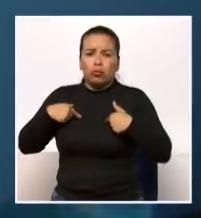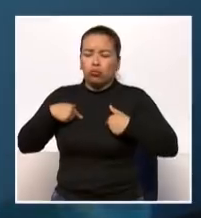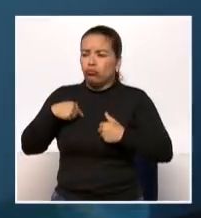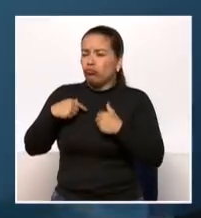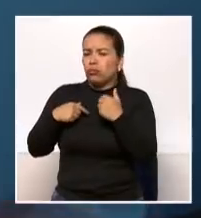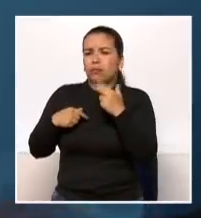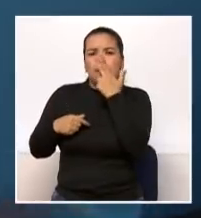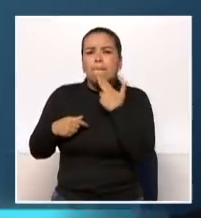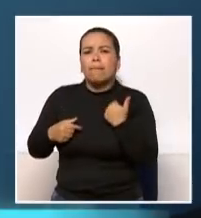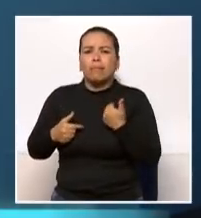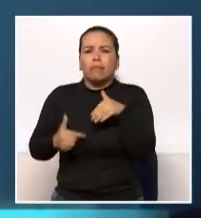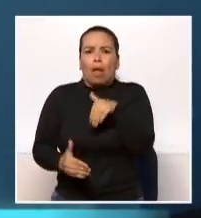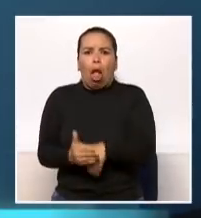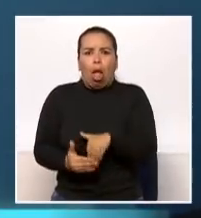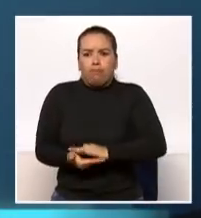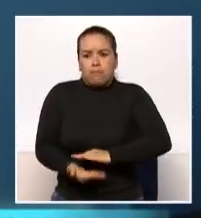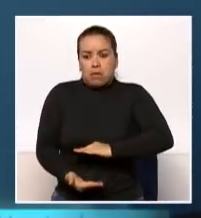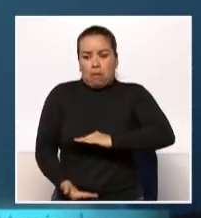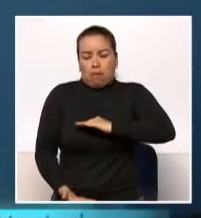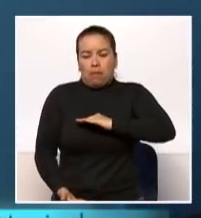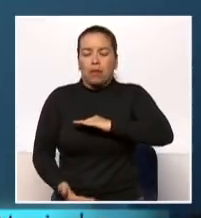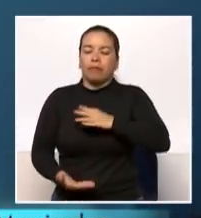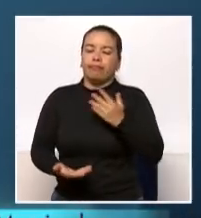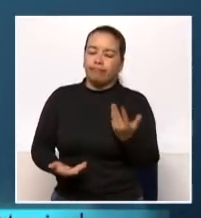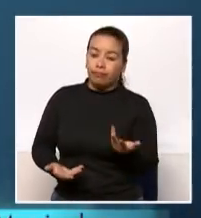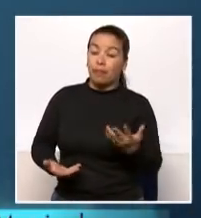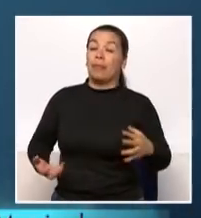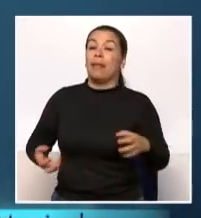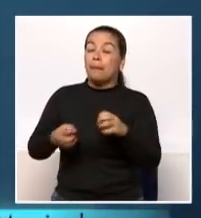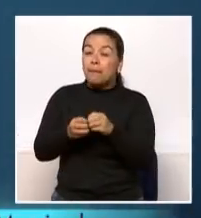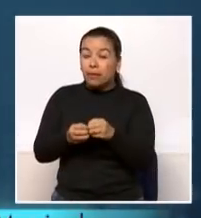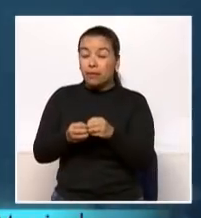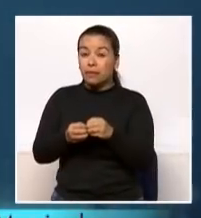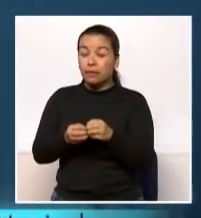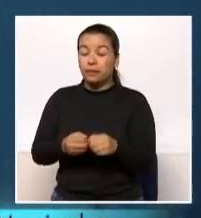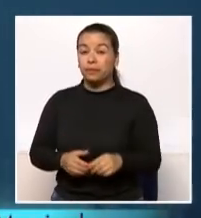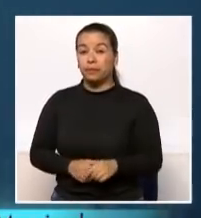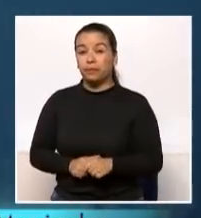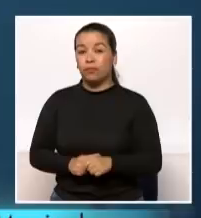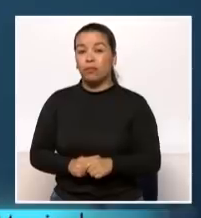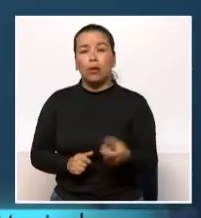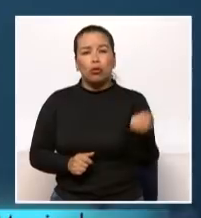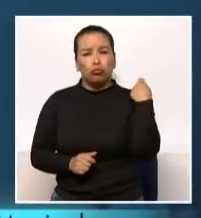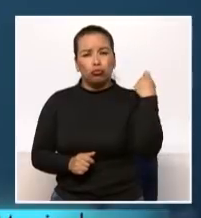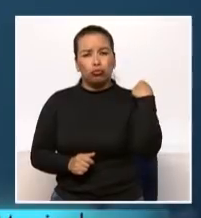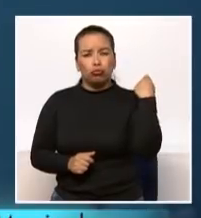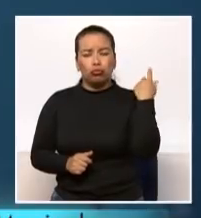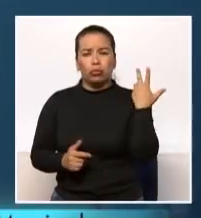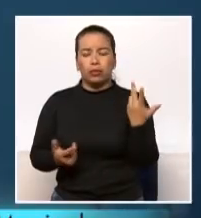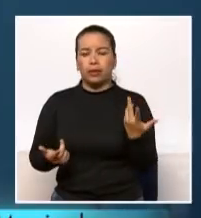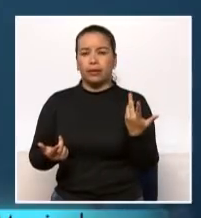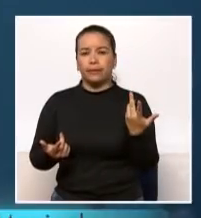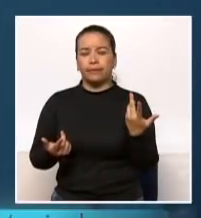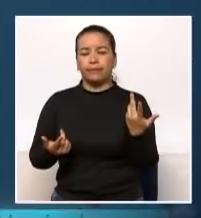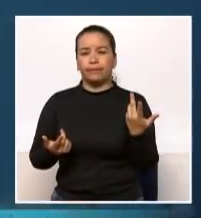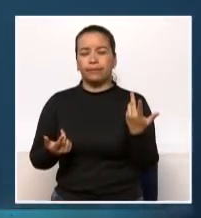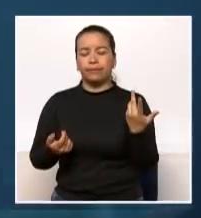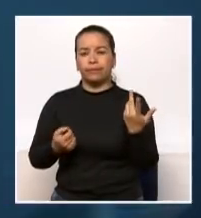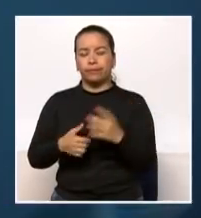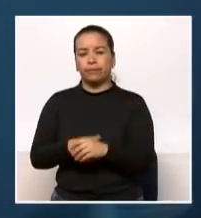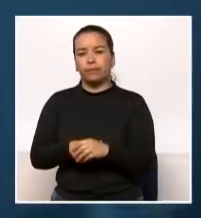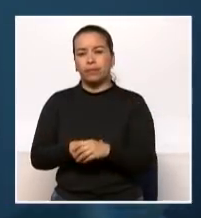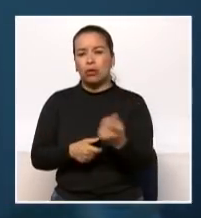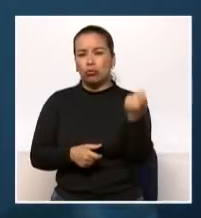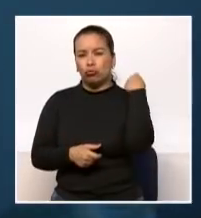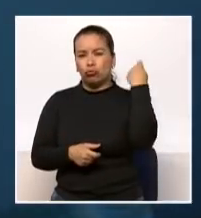triglicéridos y los acumulemos. Y por ahí derecho, ¿qué acontece? En el último consenso que veíamos en un curso